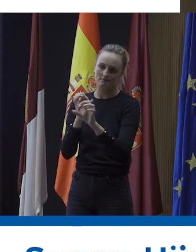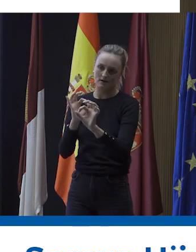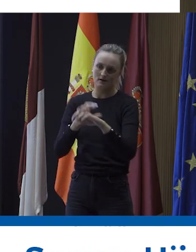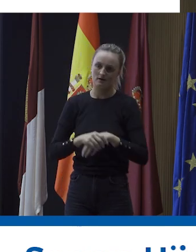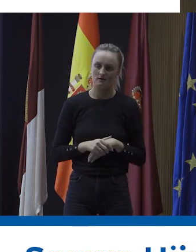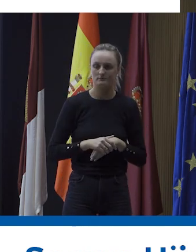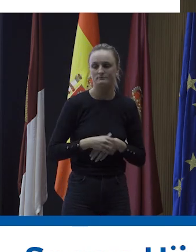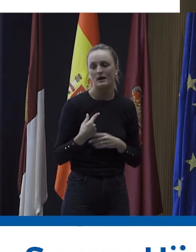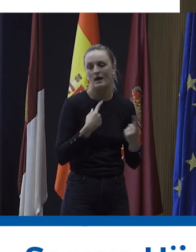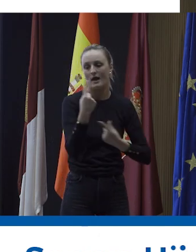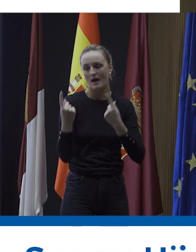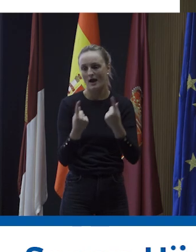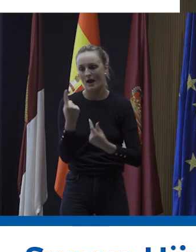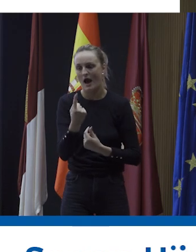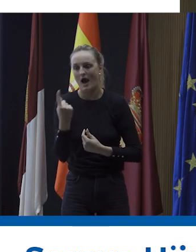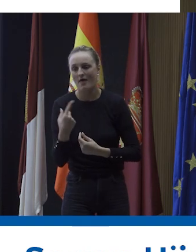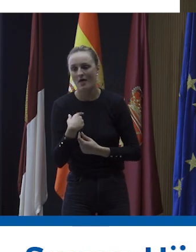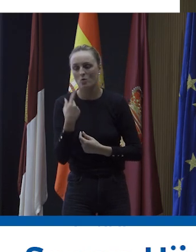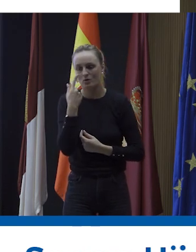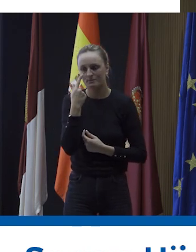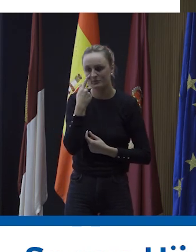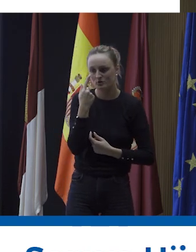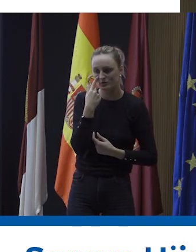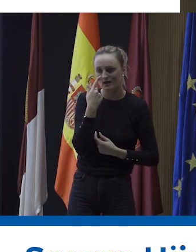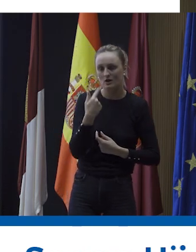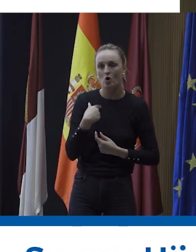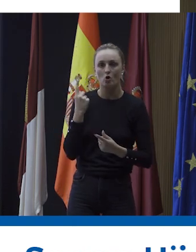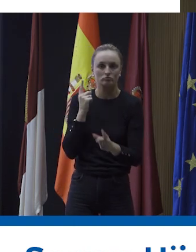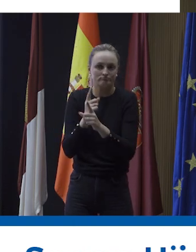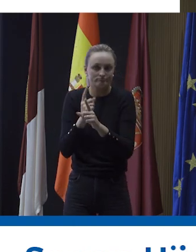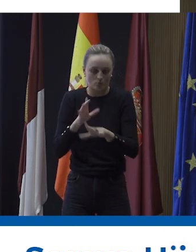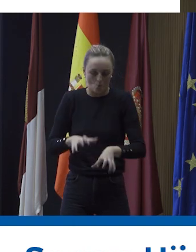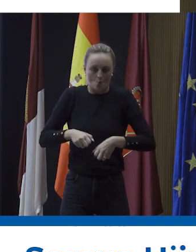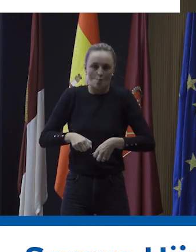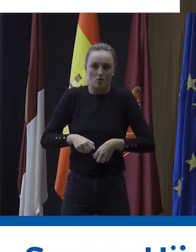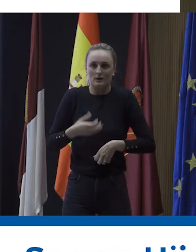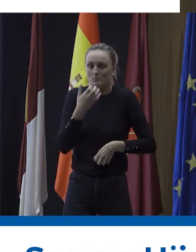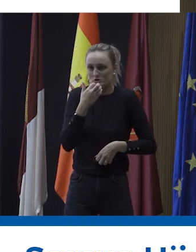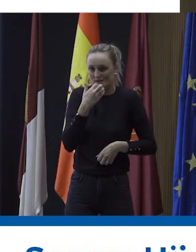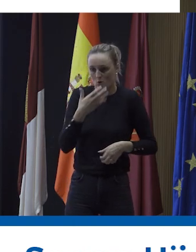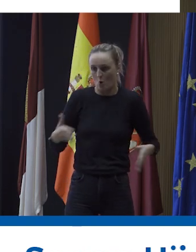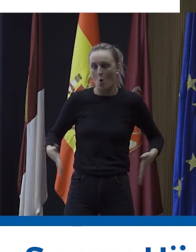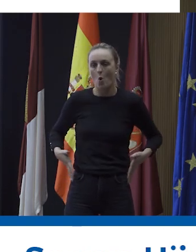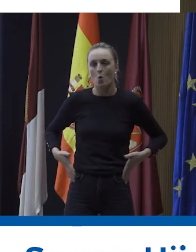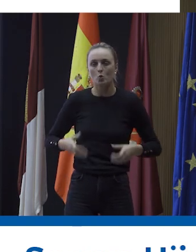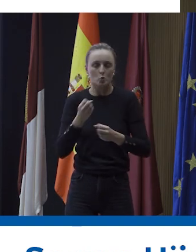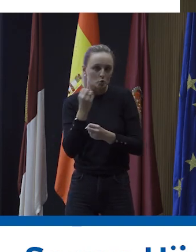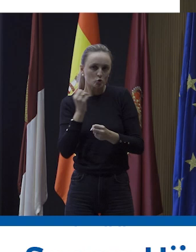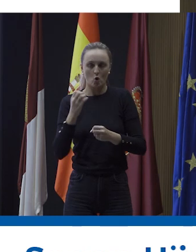Pues cada uno contrae lo que note que contrae, ¿vale? Pero no es contraer los glúteos, ni el abdomen,